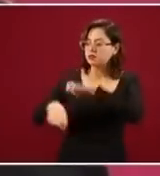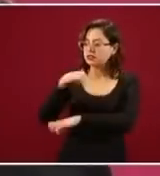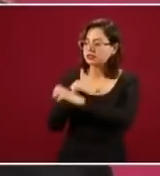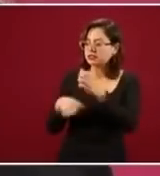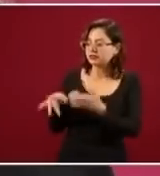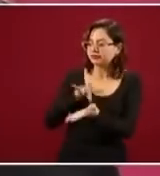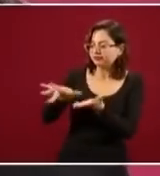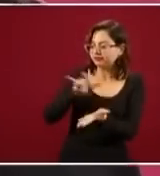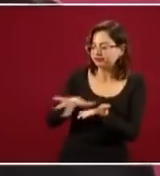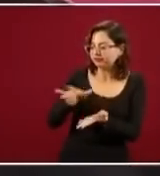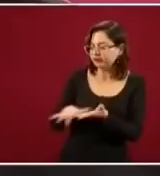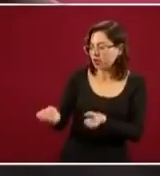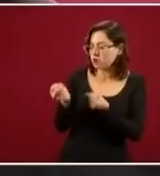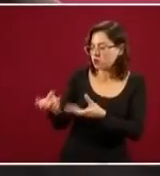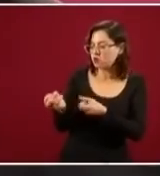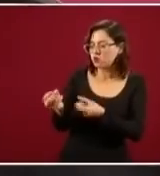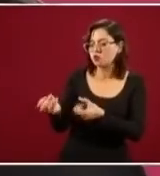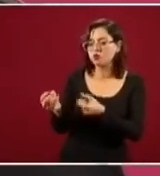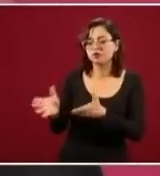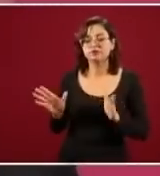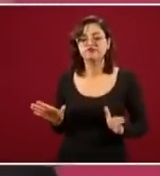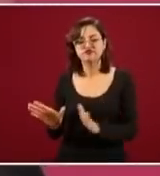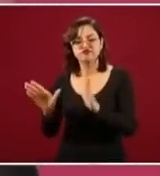Zedillo se fue a trabajar a una empresa